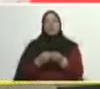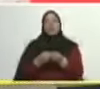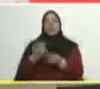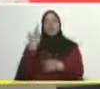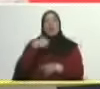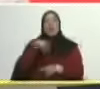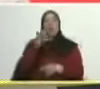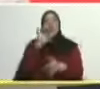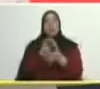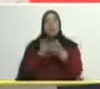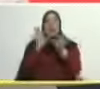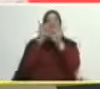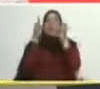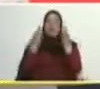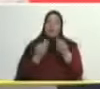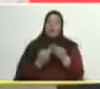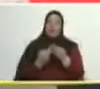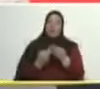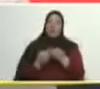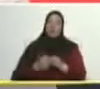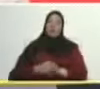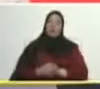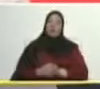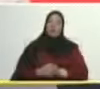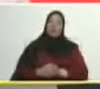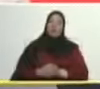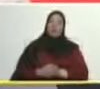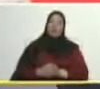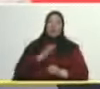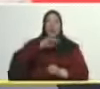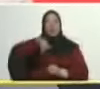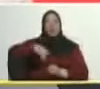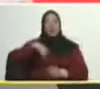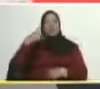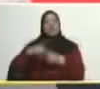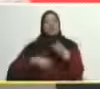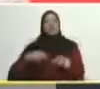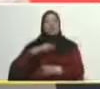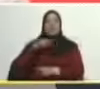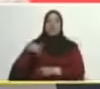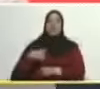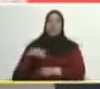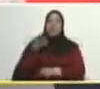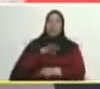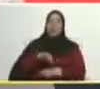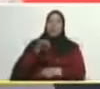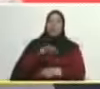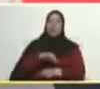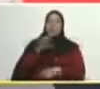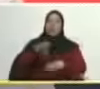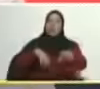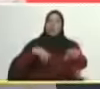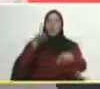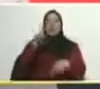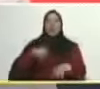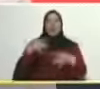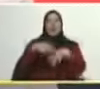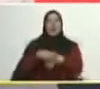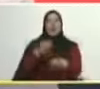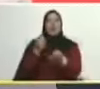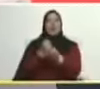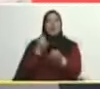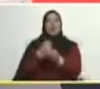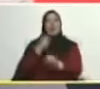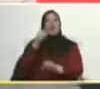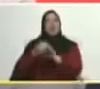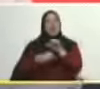nobles familias venezolanas. No hablamos de planes antiguos, son tan recientes como la intentona de magnicidio